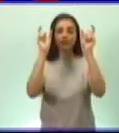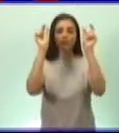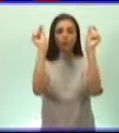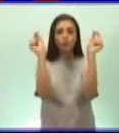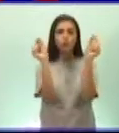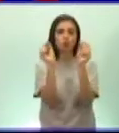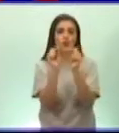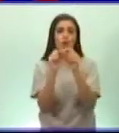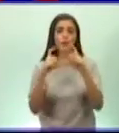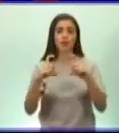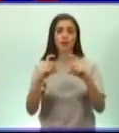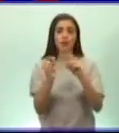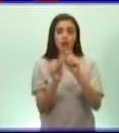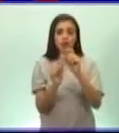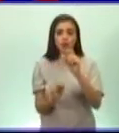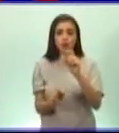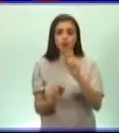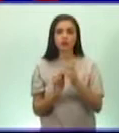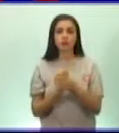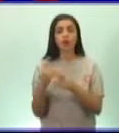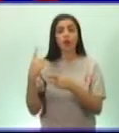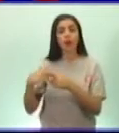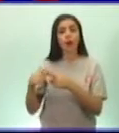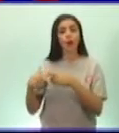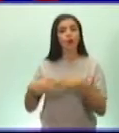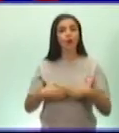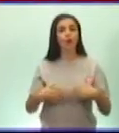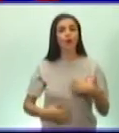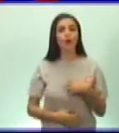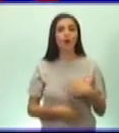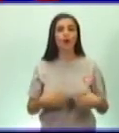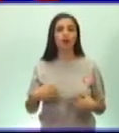Y ahora vamos a conocer otro órgano,